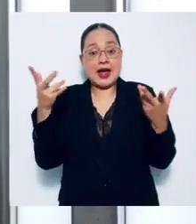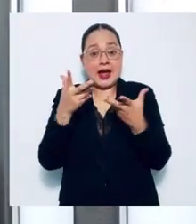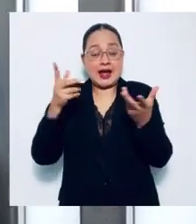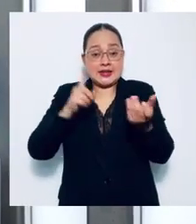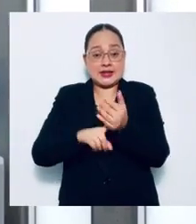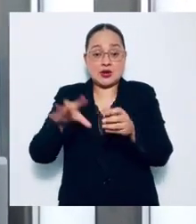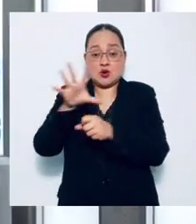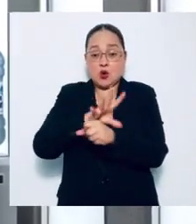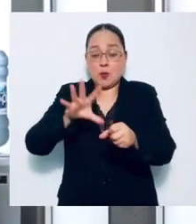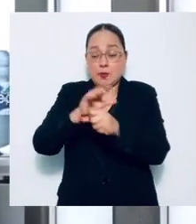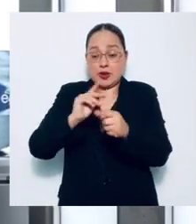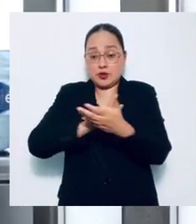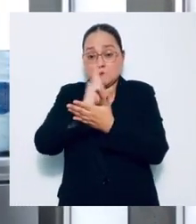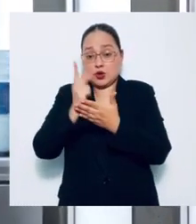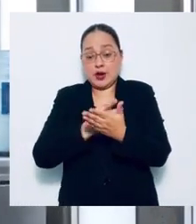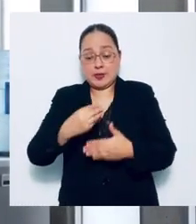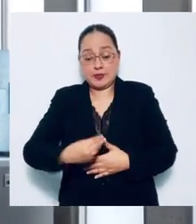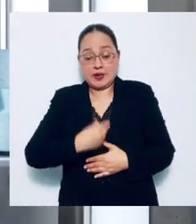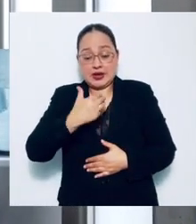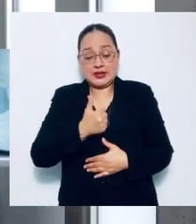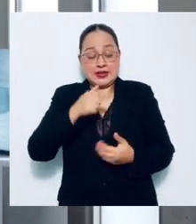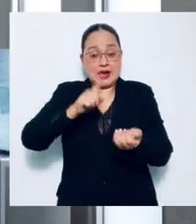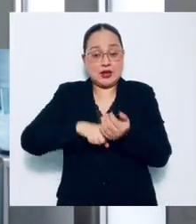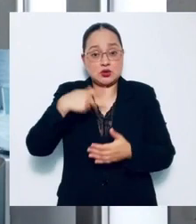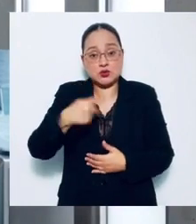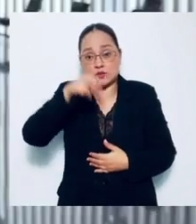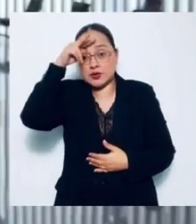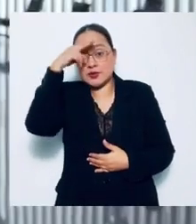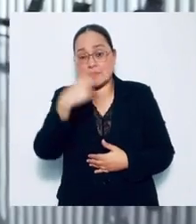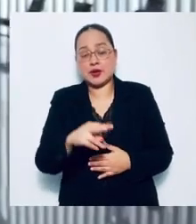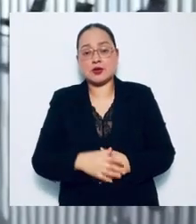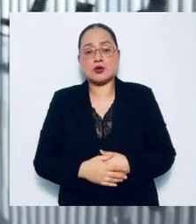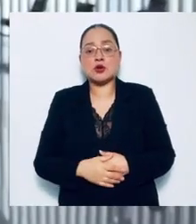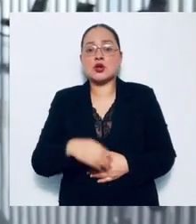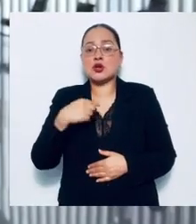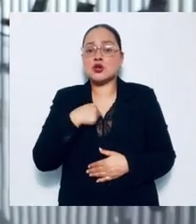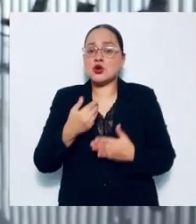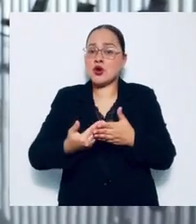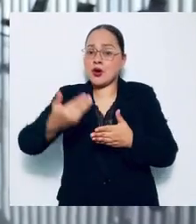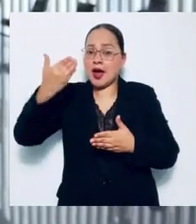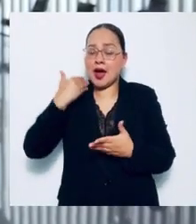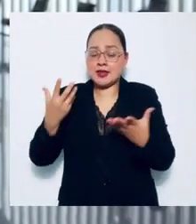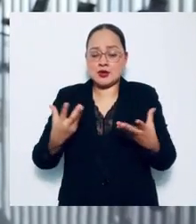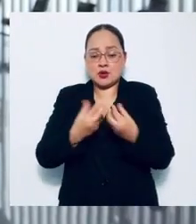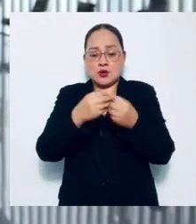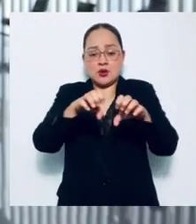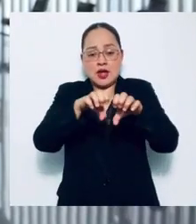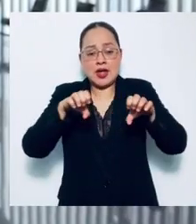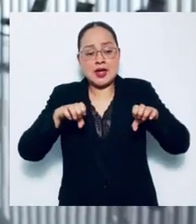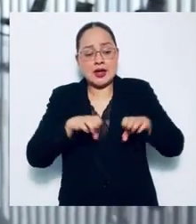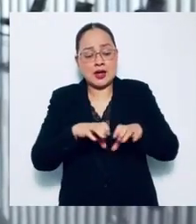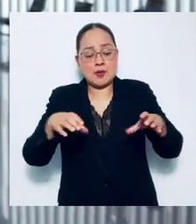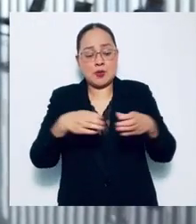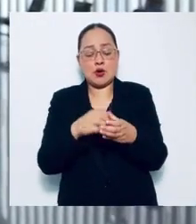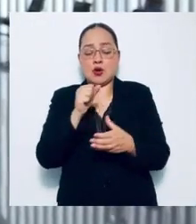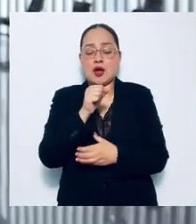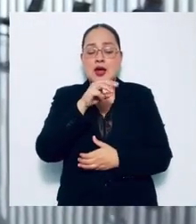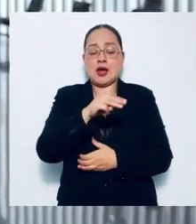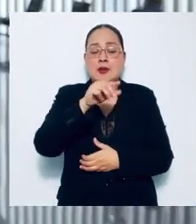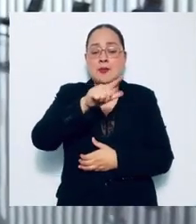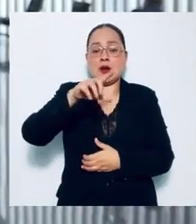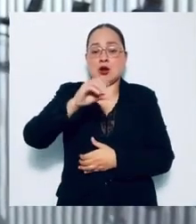implementar todos los programas de bienestar en el país cuando fui parte del gabinete del licenciado Andrés